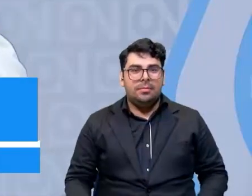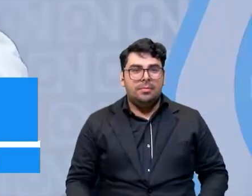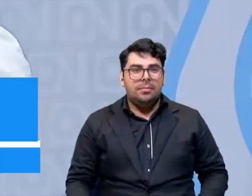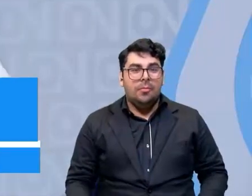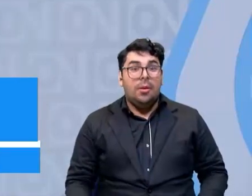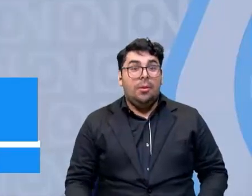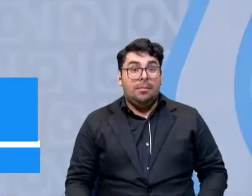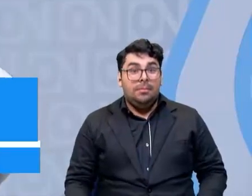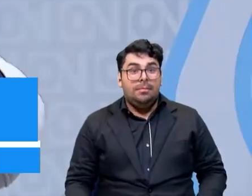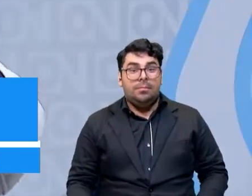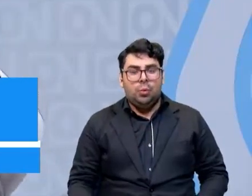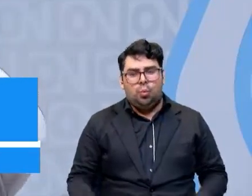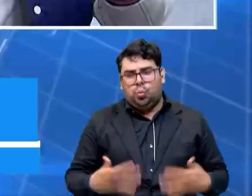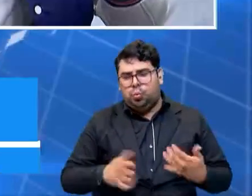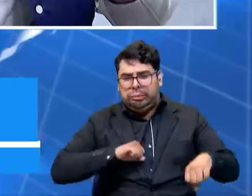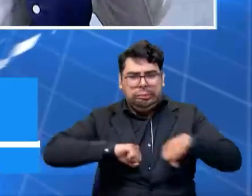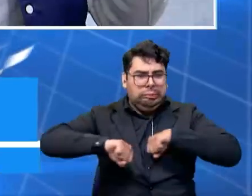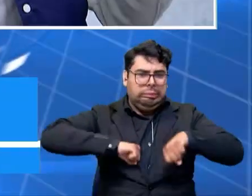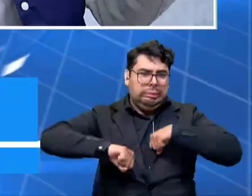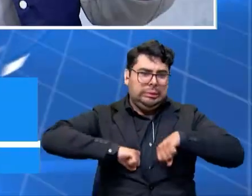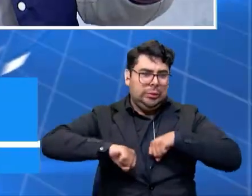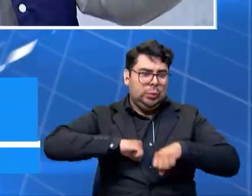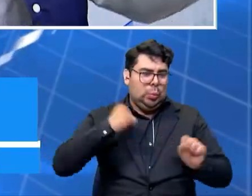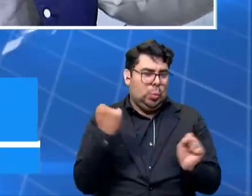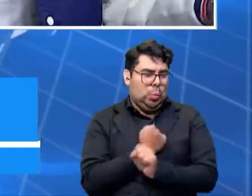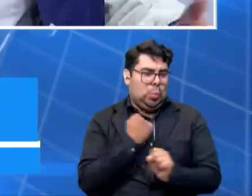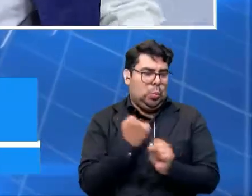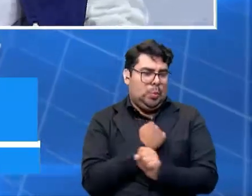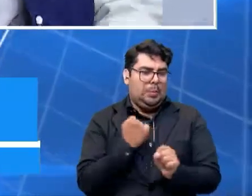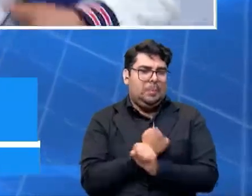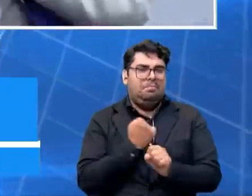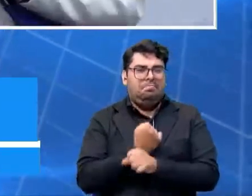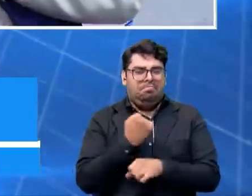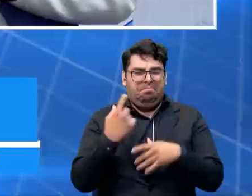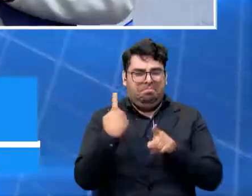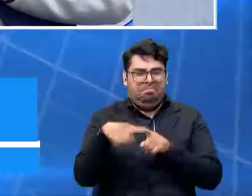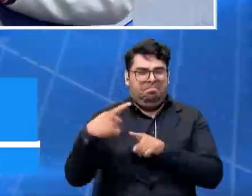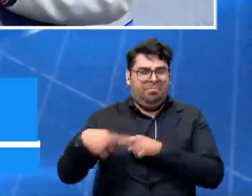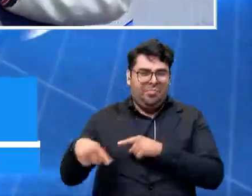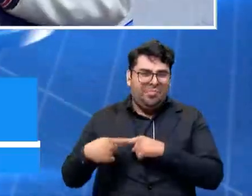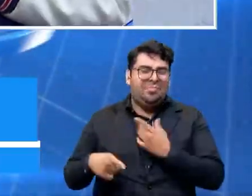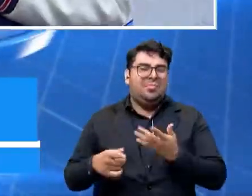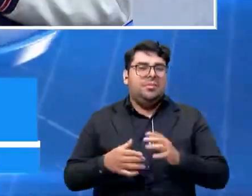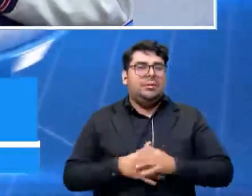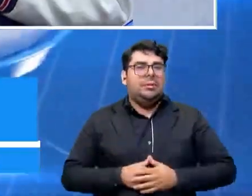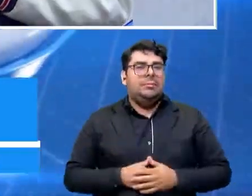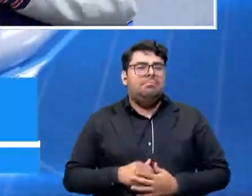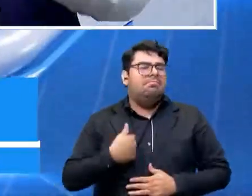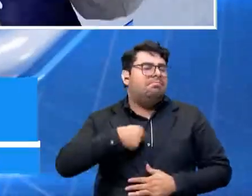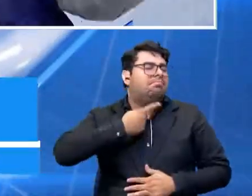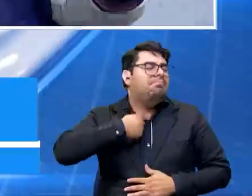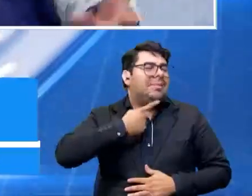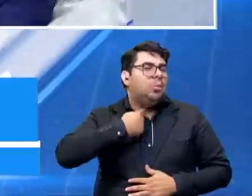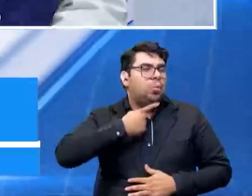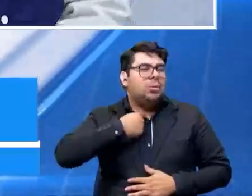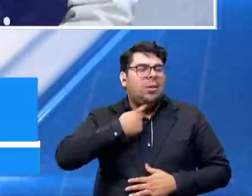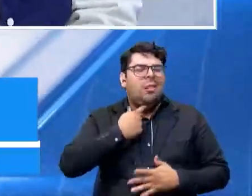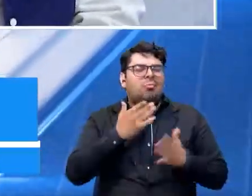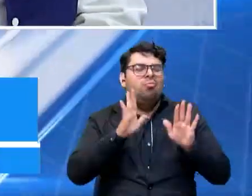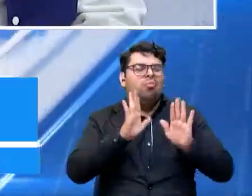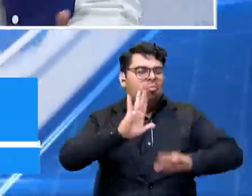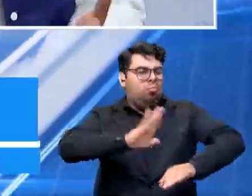hemos estado trabajando mucho, hemos tenido varios shows por la costa. A mí me encanta la champeta, me encanta